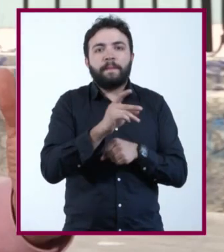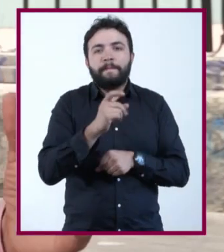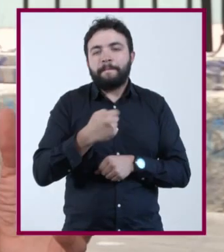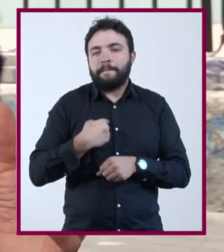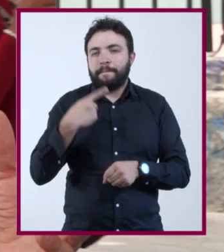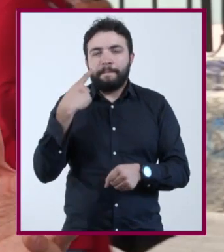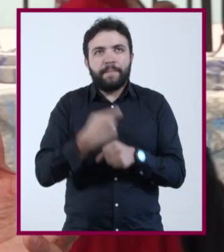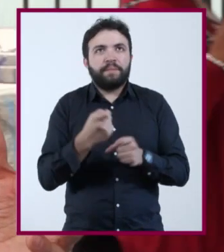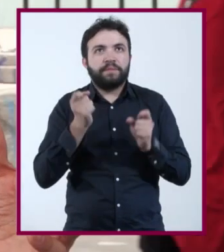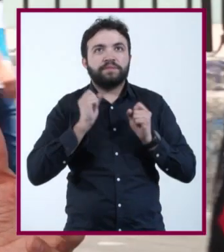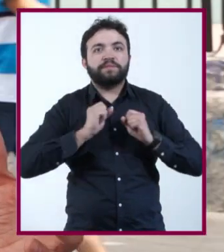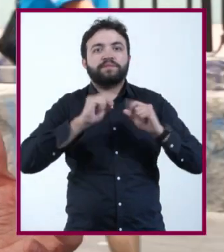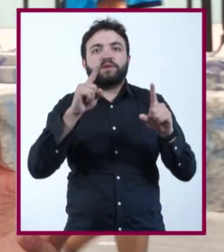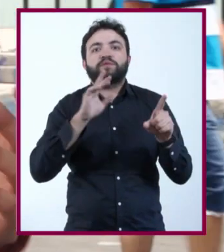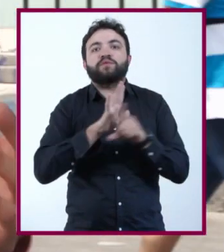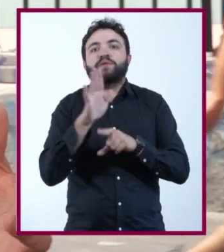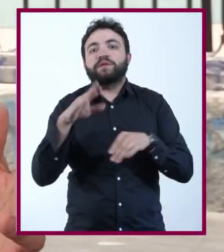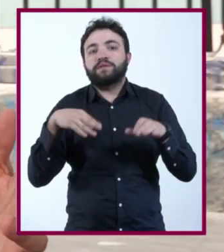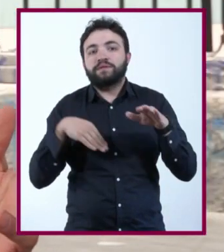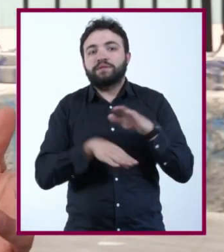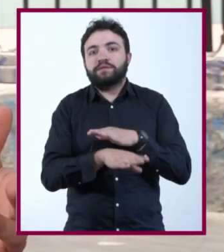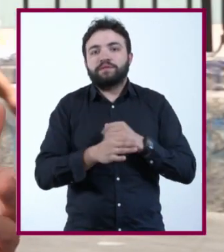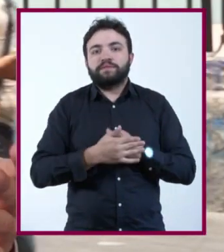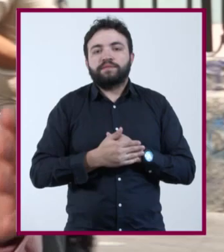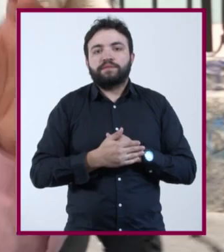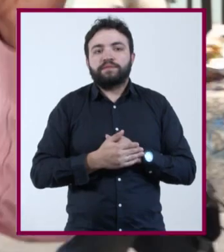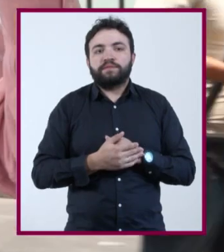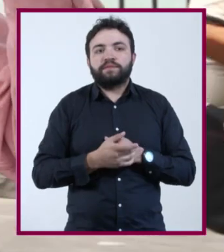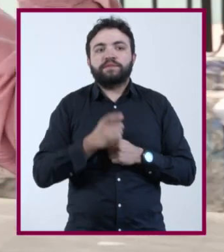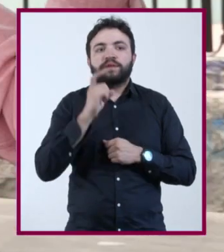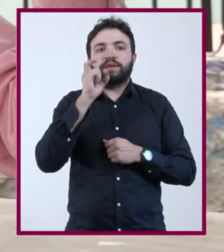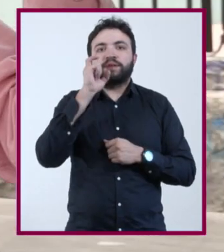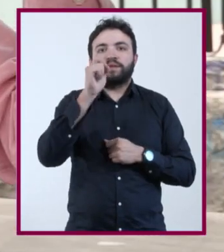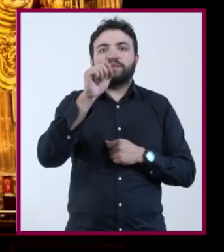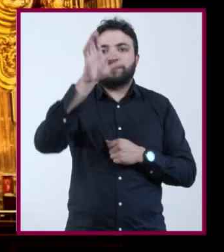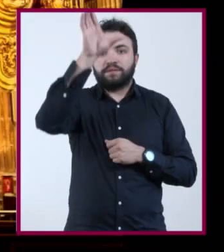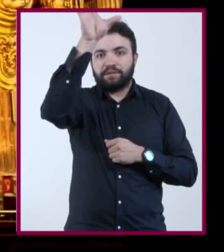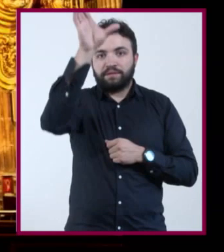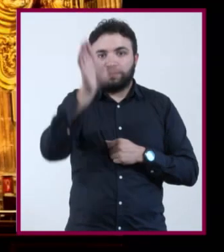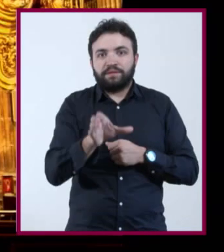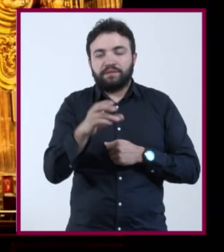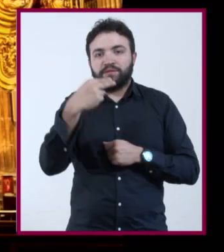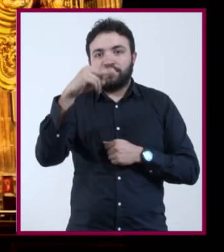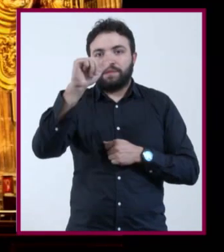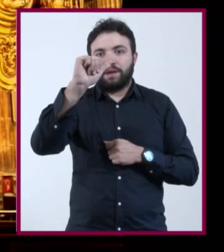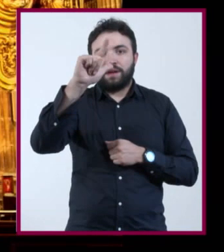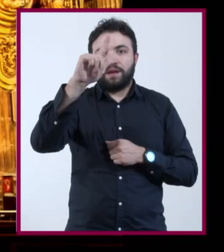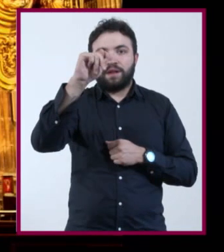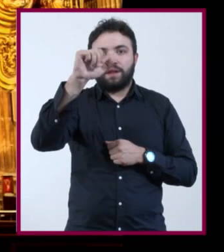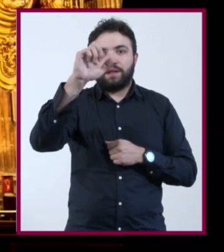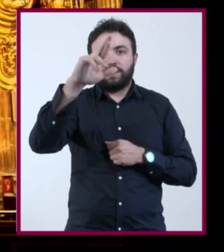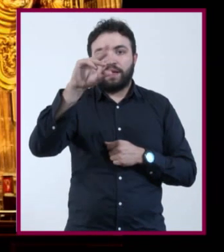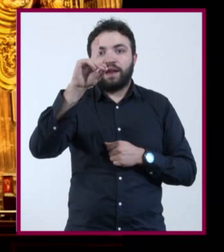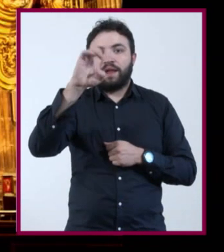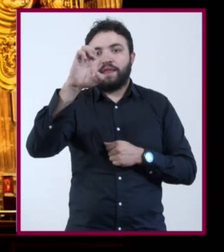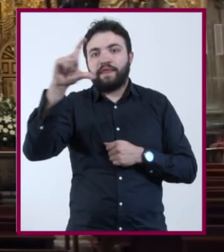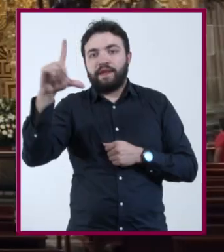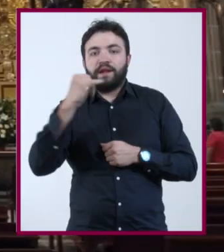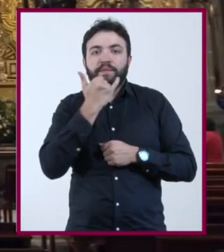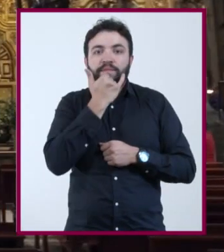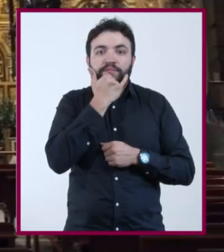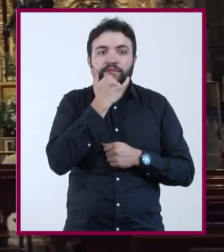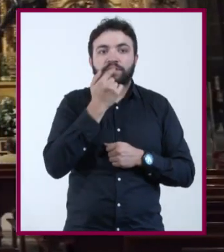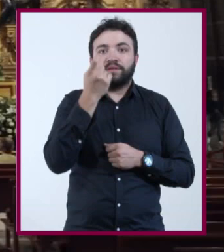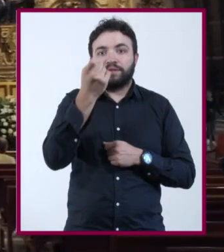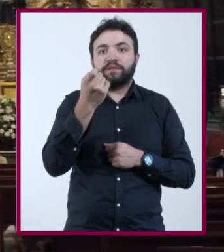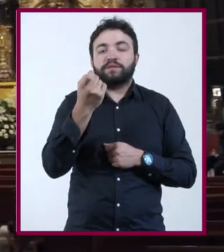nos impresiona de este edificio en su interior es el altar del perdón. El altar del perdón que se dañó